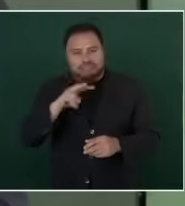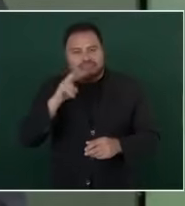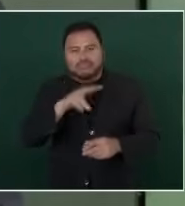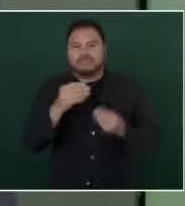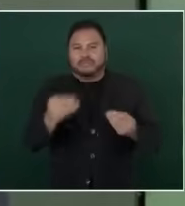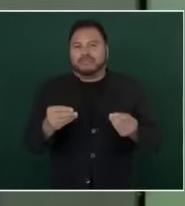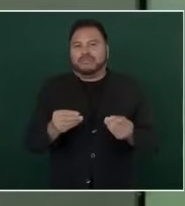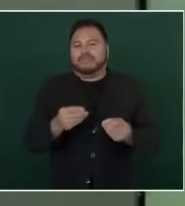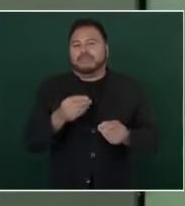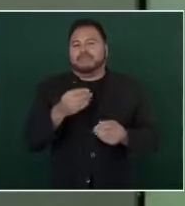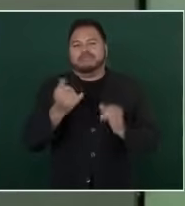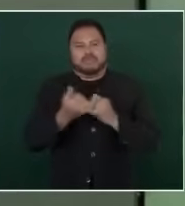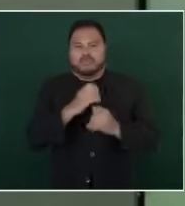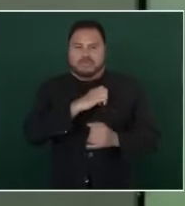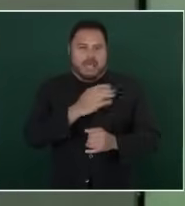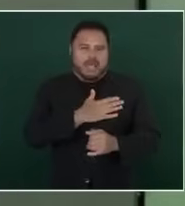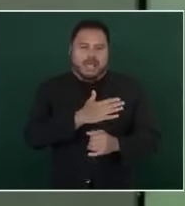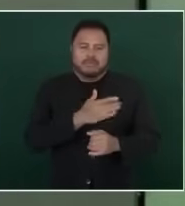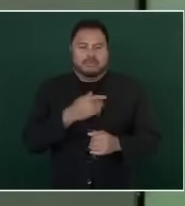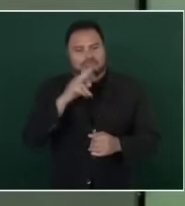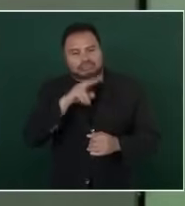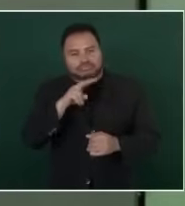en España.